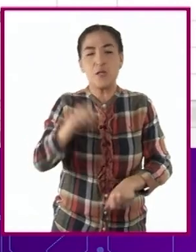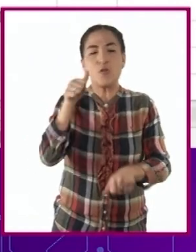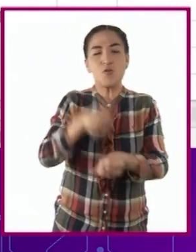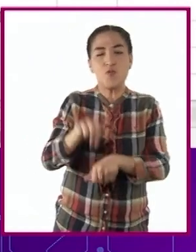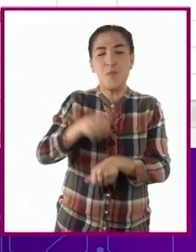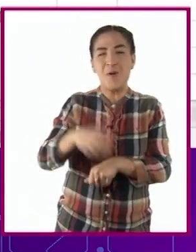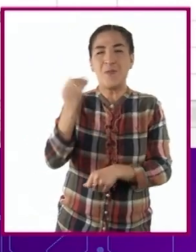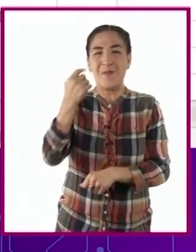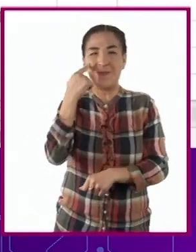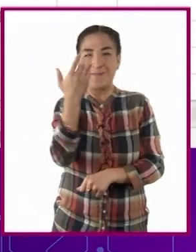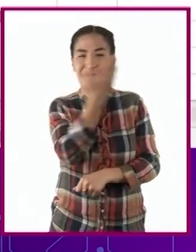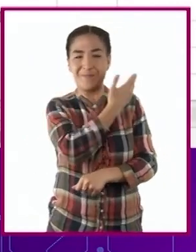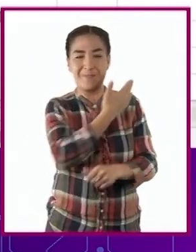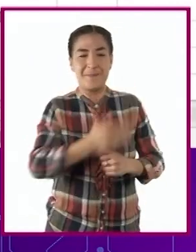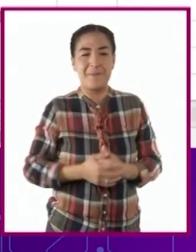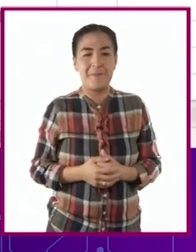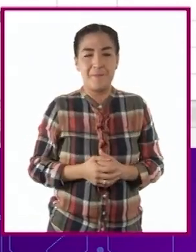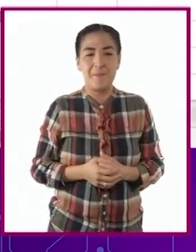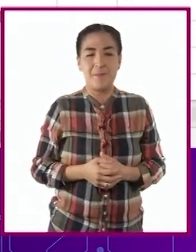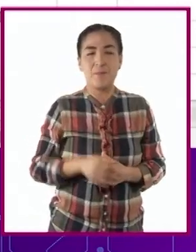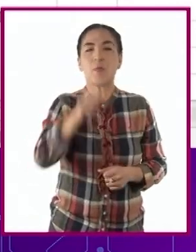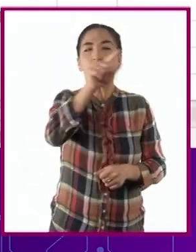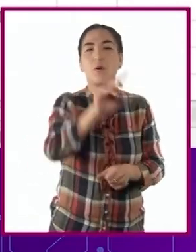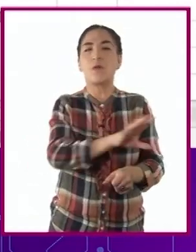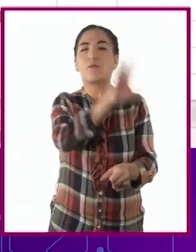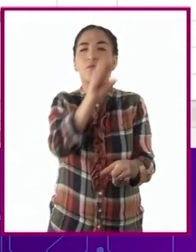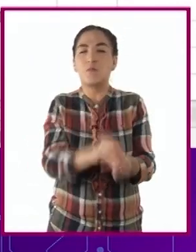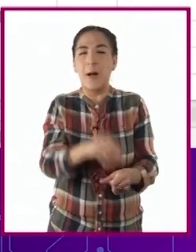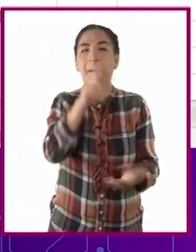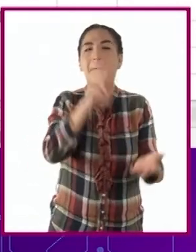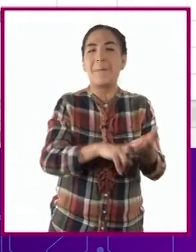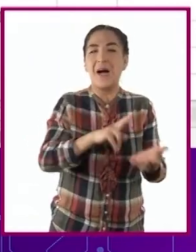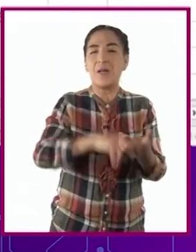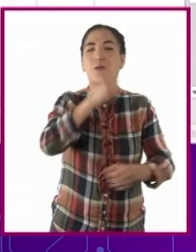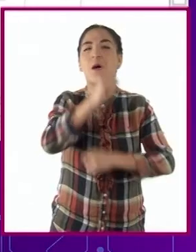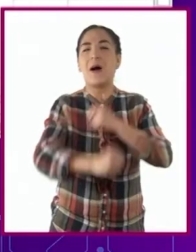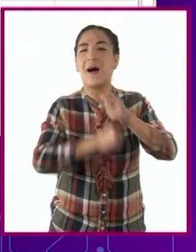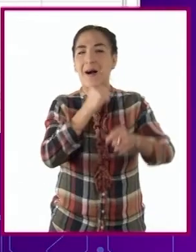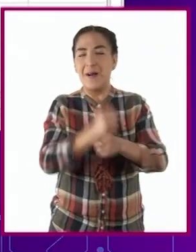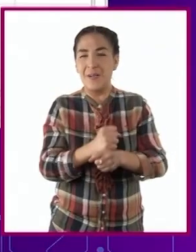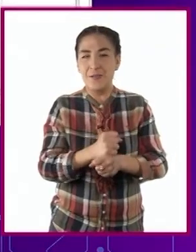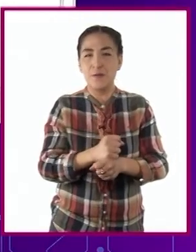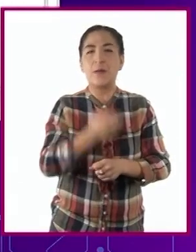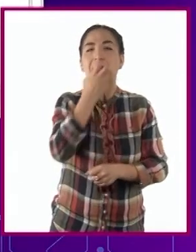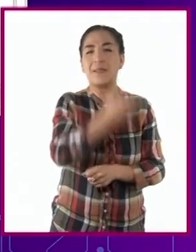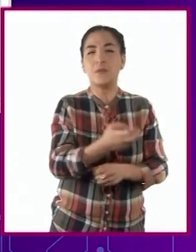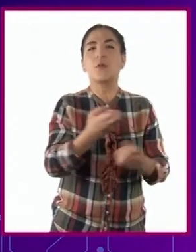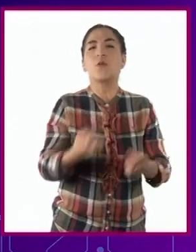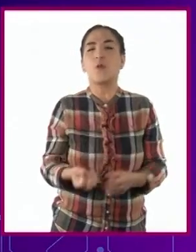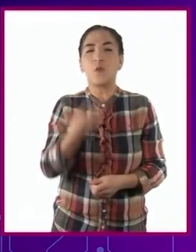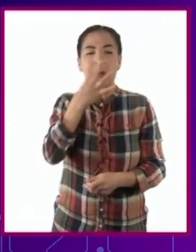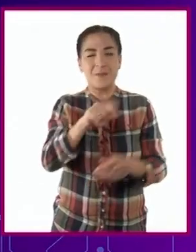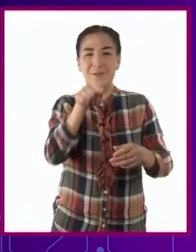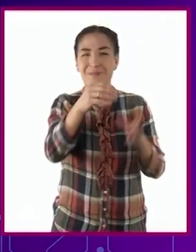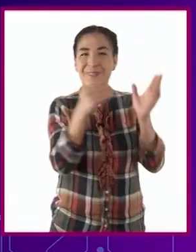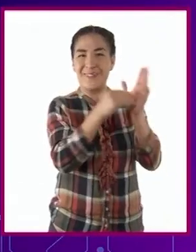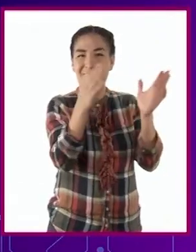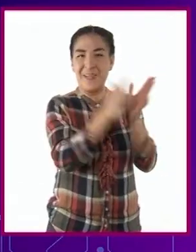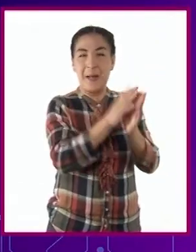9. De esta manera integramos los valores de año en la gráfica, es decir, los años anotados